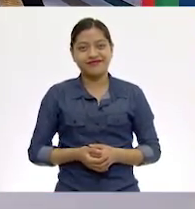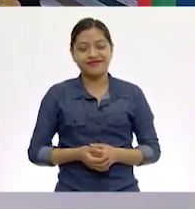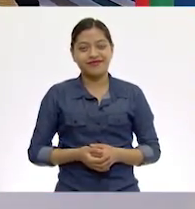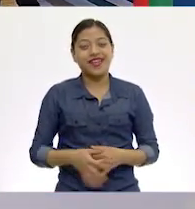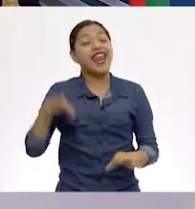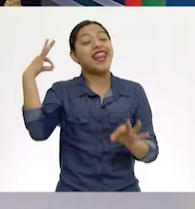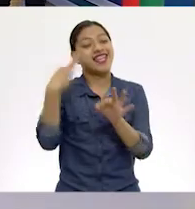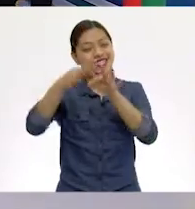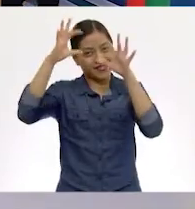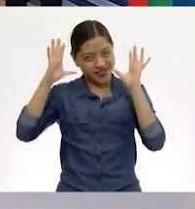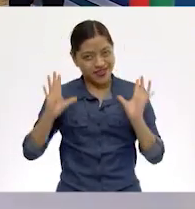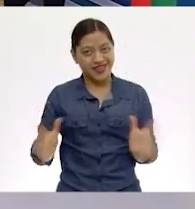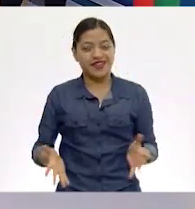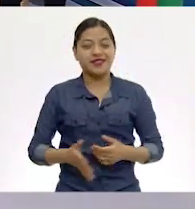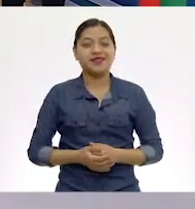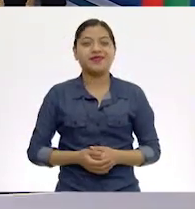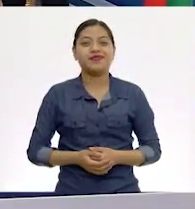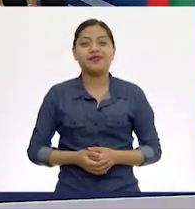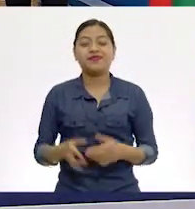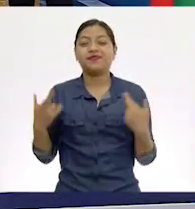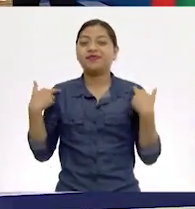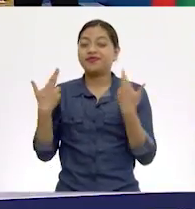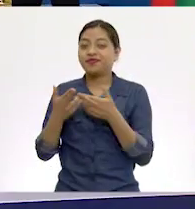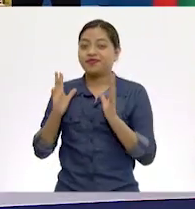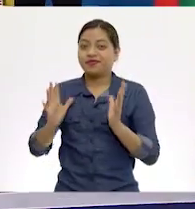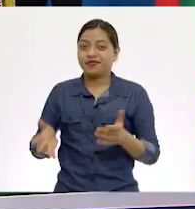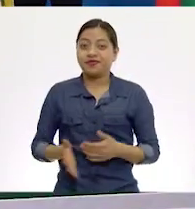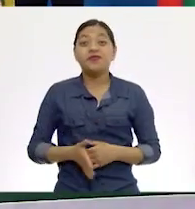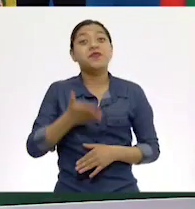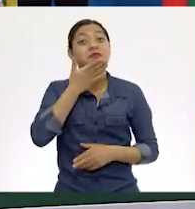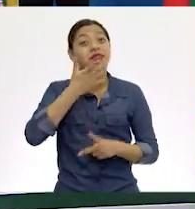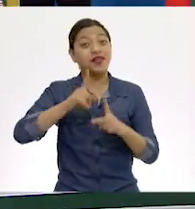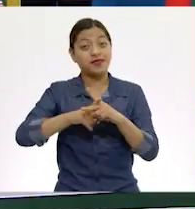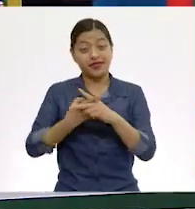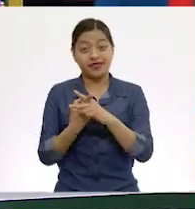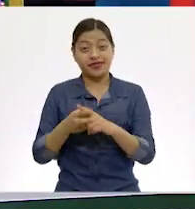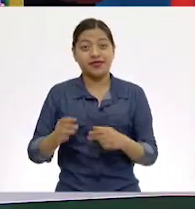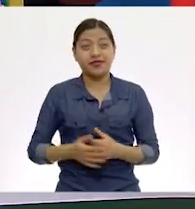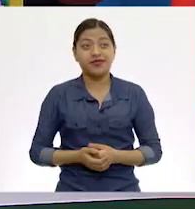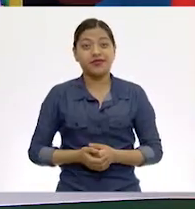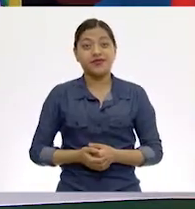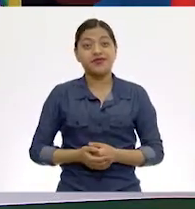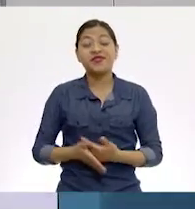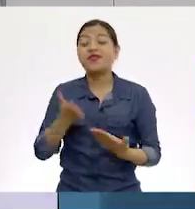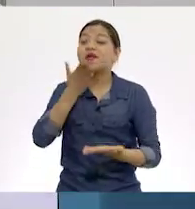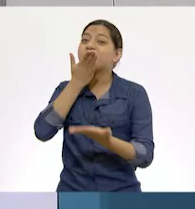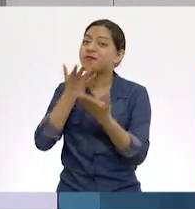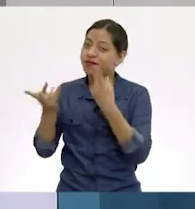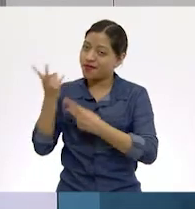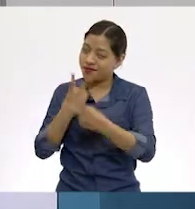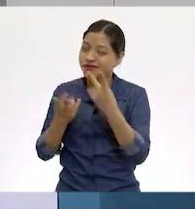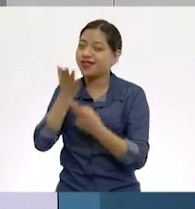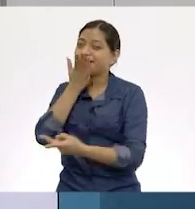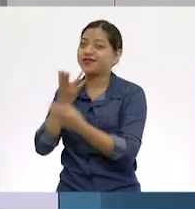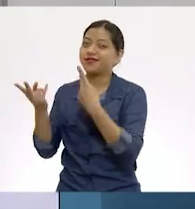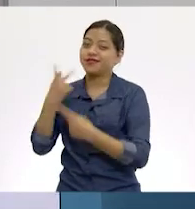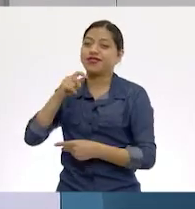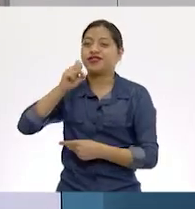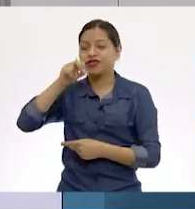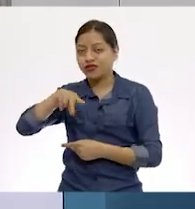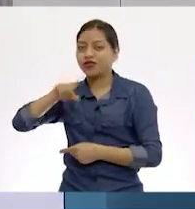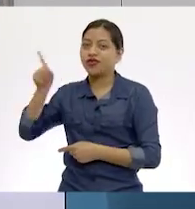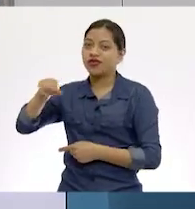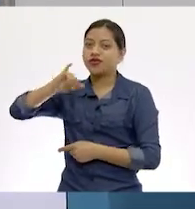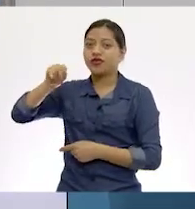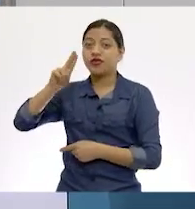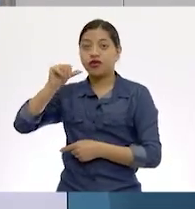Ahora sí, listos, maestro. Pues vamos a comenzar. Déjenme repetirles, me encanta. Bienvenido, Tom, bienvenido, Juan. Gracias, y estudiantes sí, en casa. Voy a